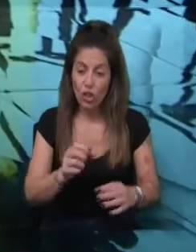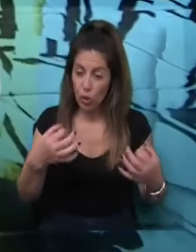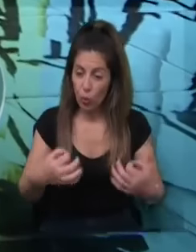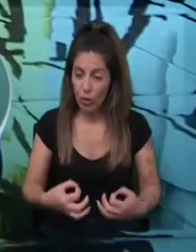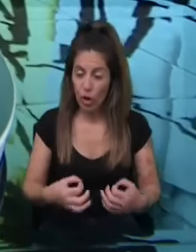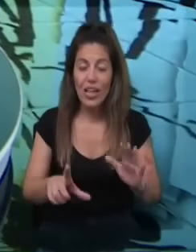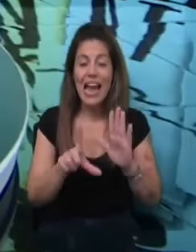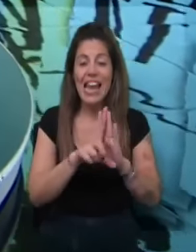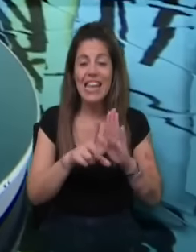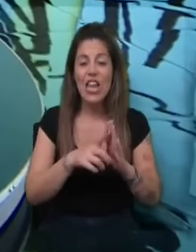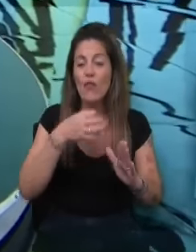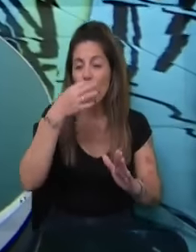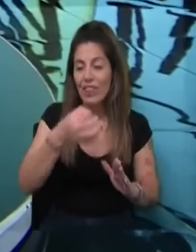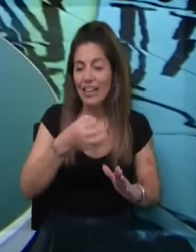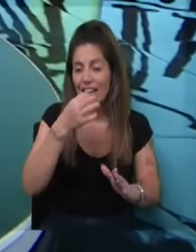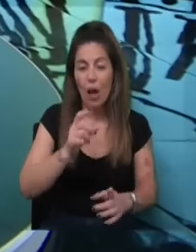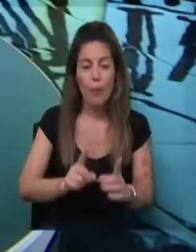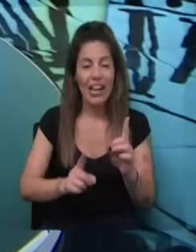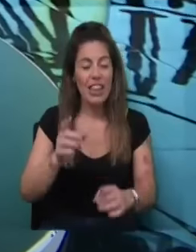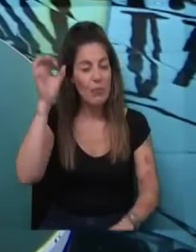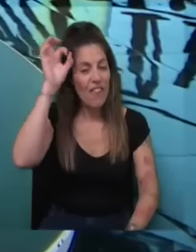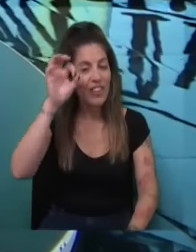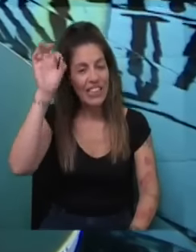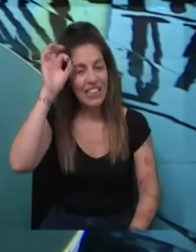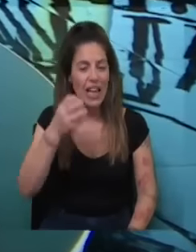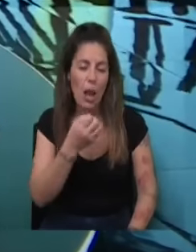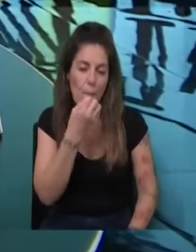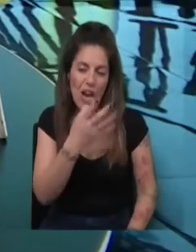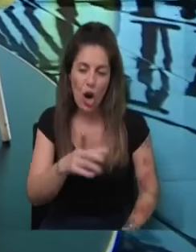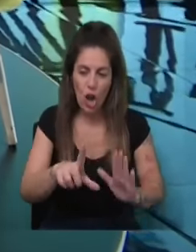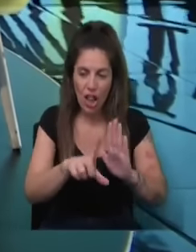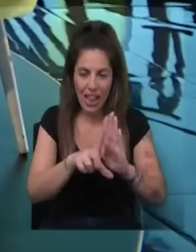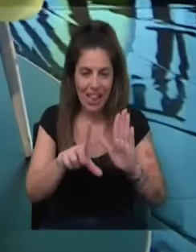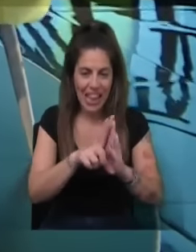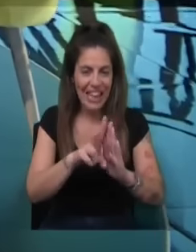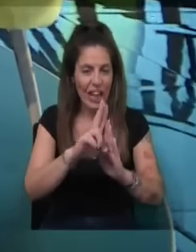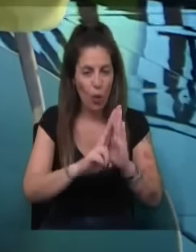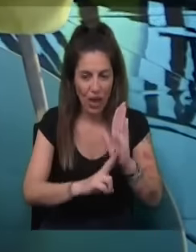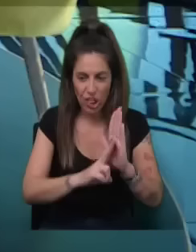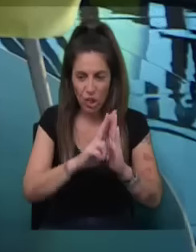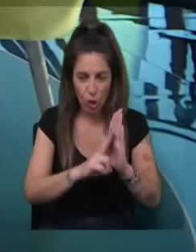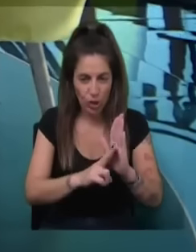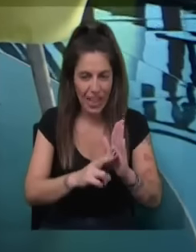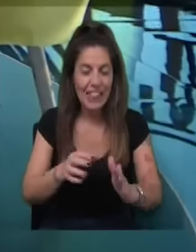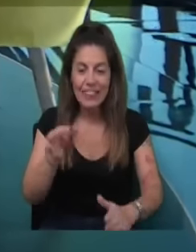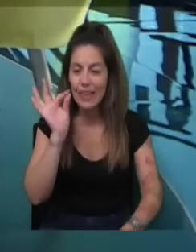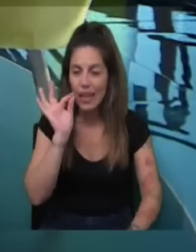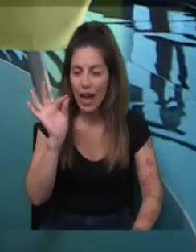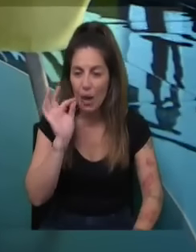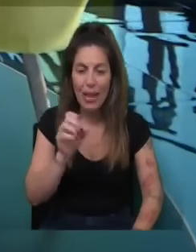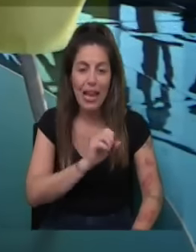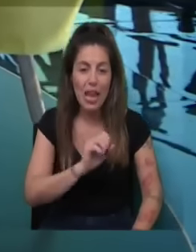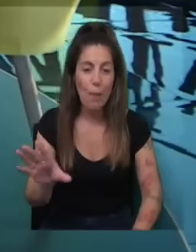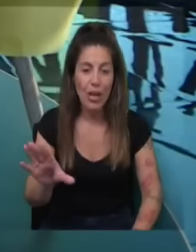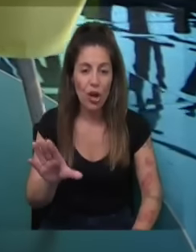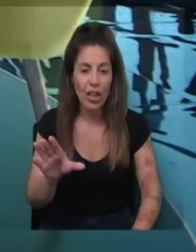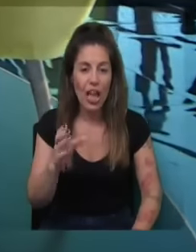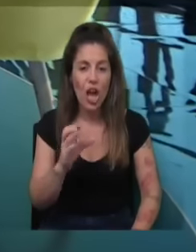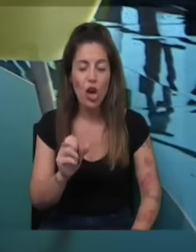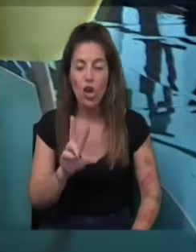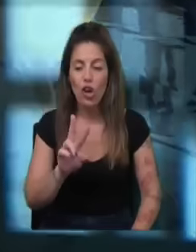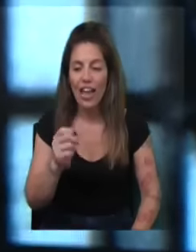nuestra fue declarada por la academia británica la mejor ley regulatoria de cannabis y la peor es la de Colorado que